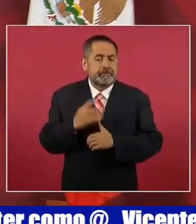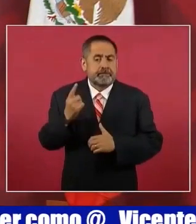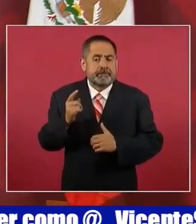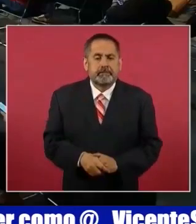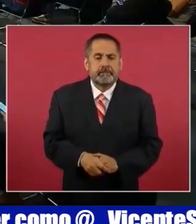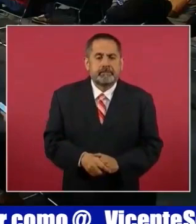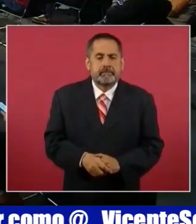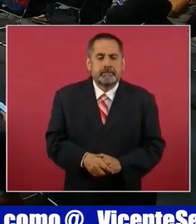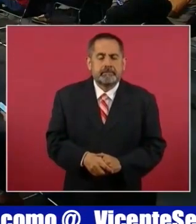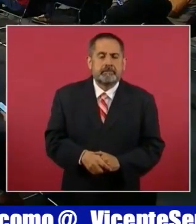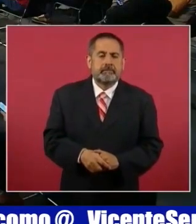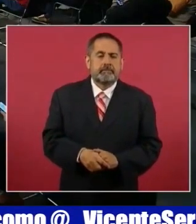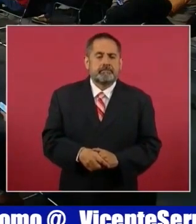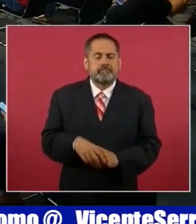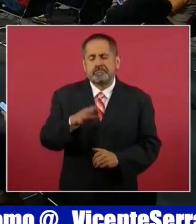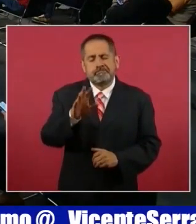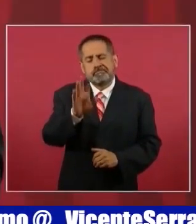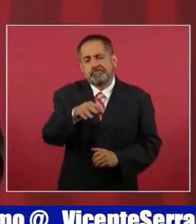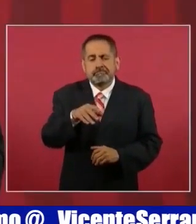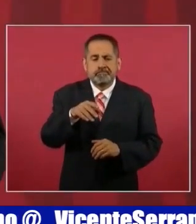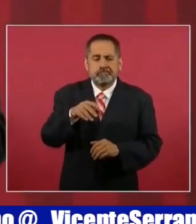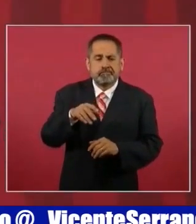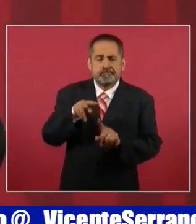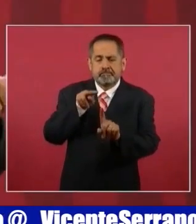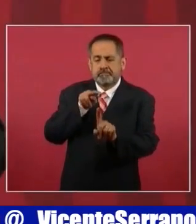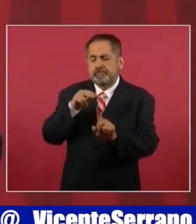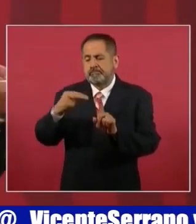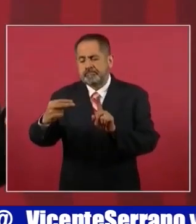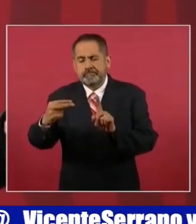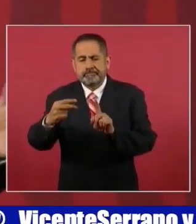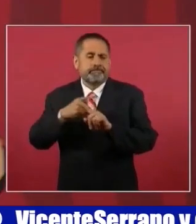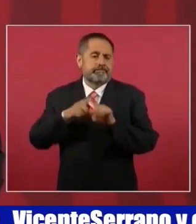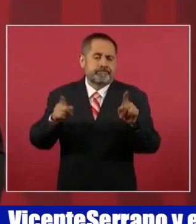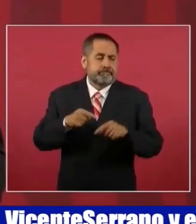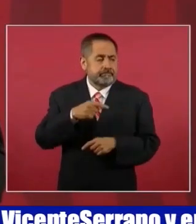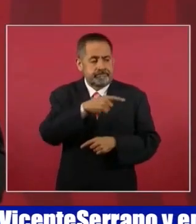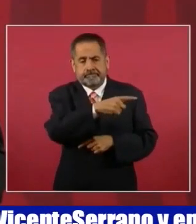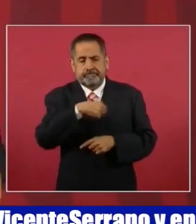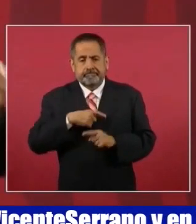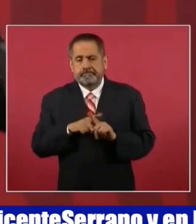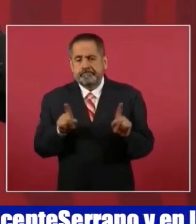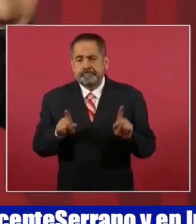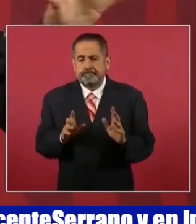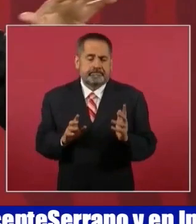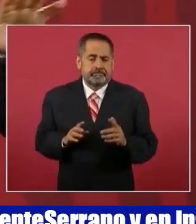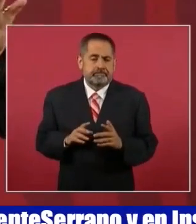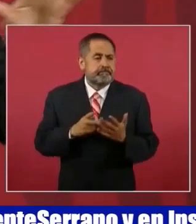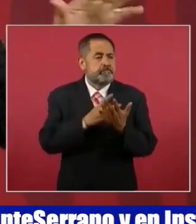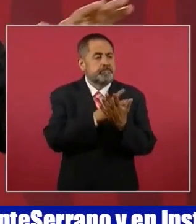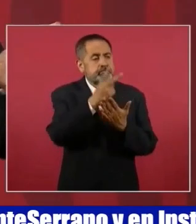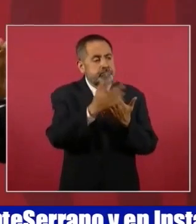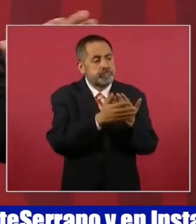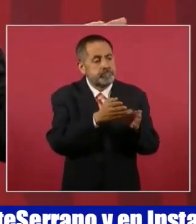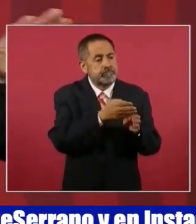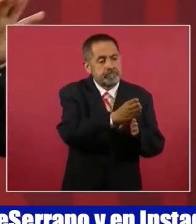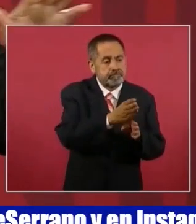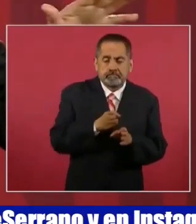Pues son enfoques distintos, es que somos distintos, son dos proyectos